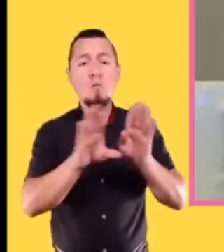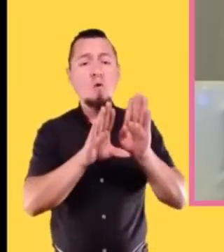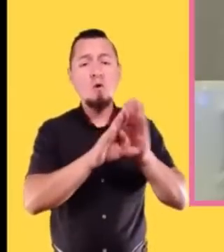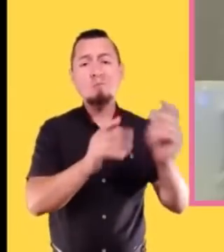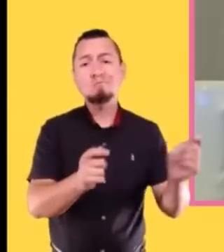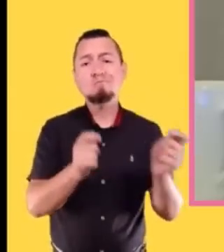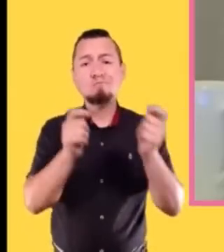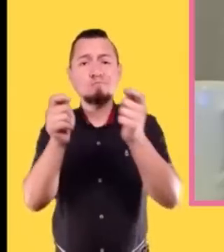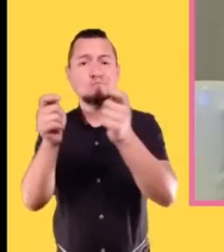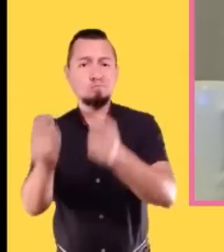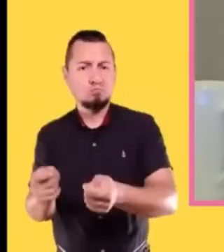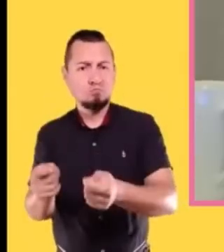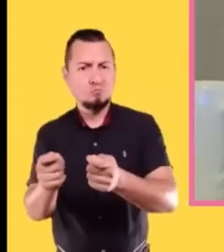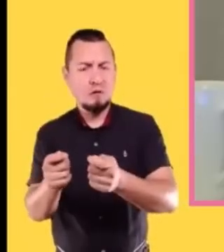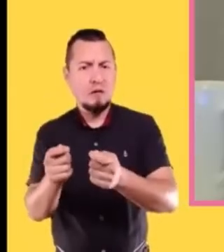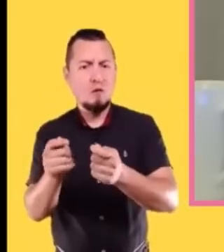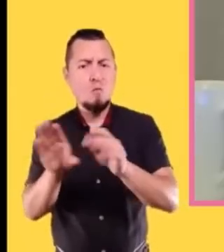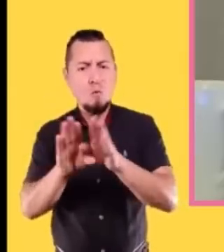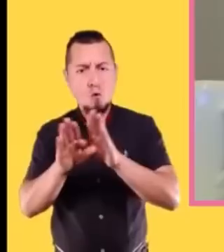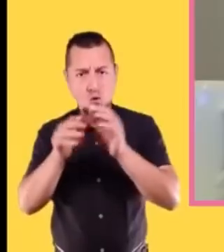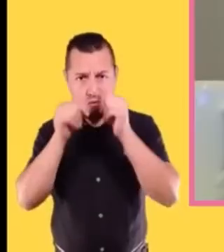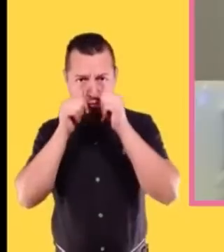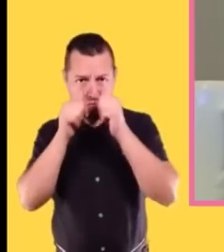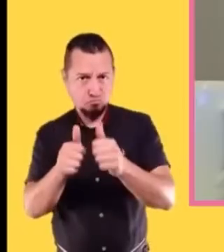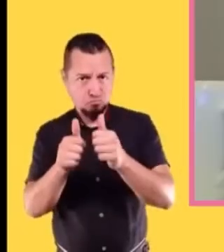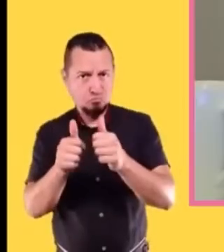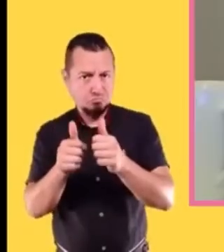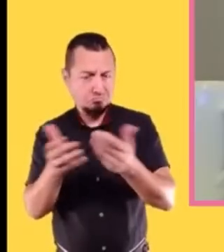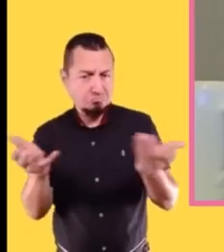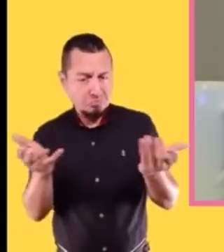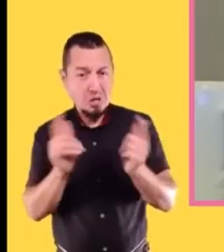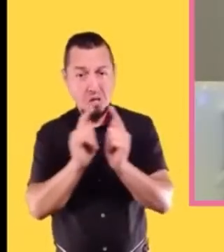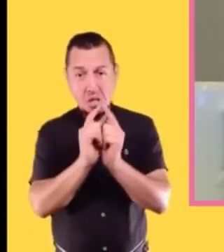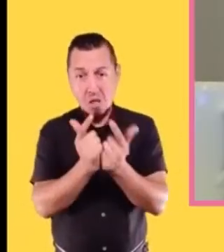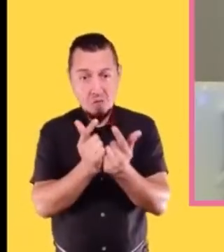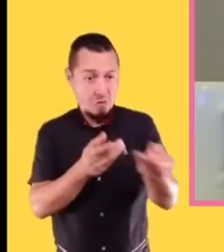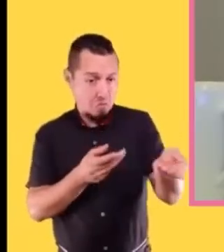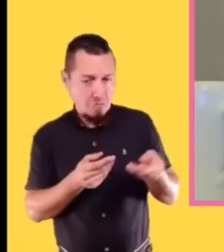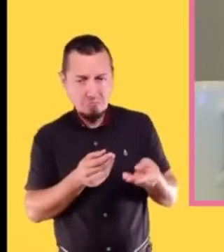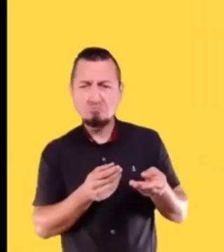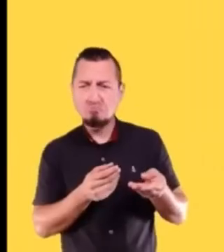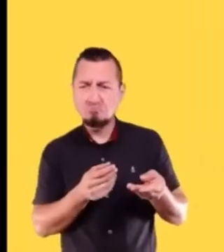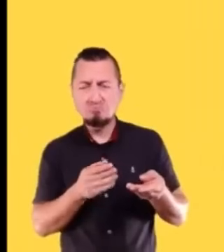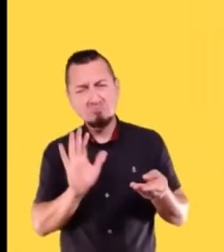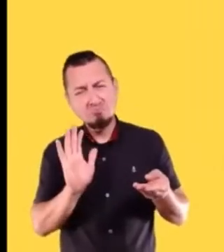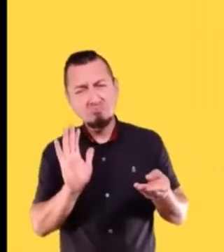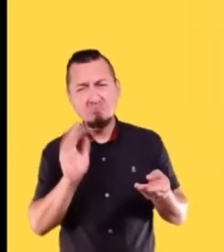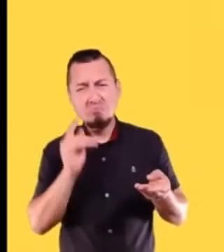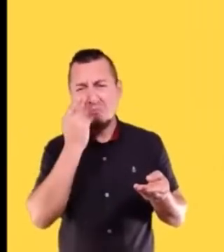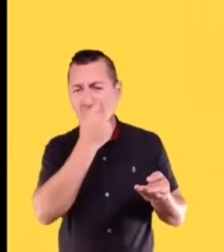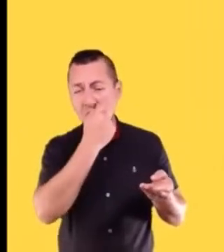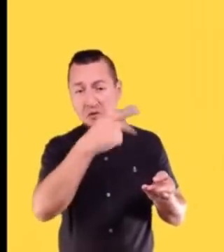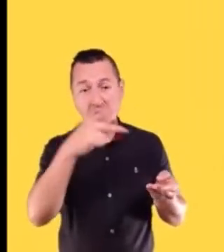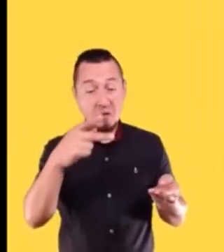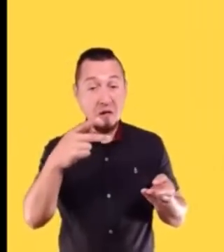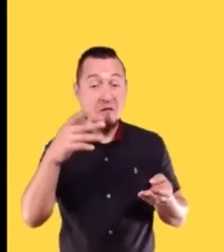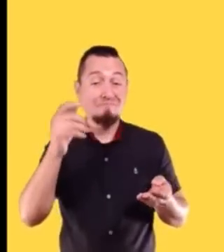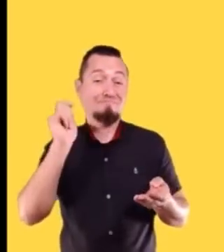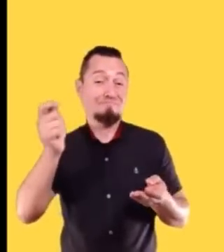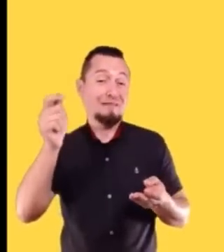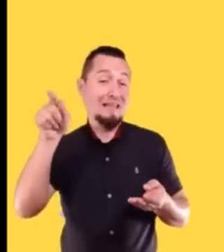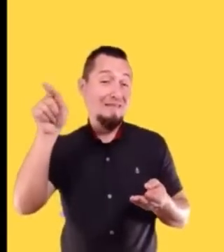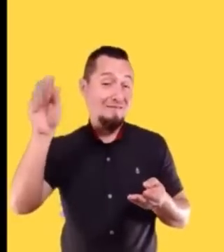para su aplicación. Todo esto es competencia de la